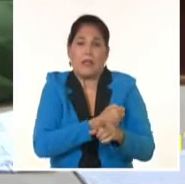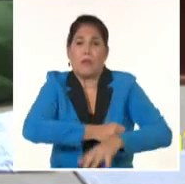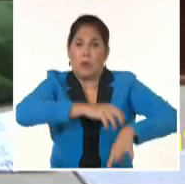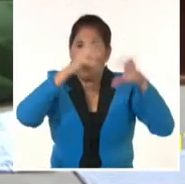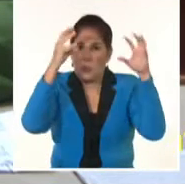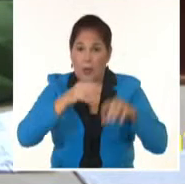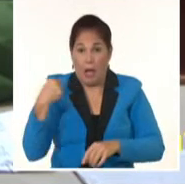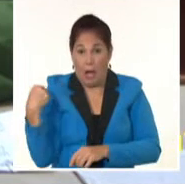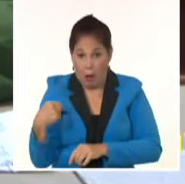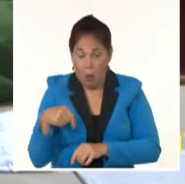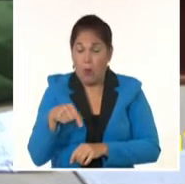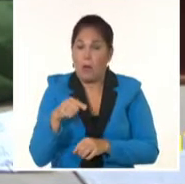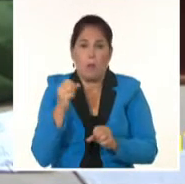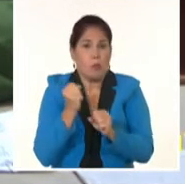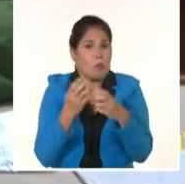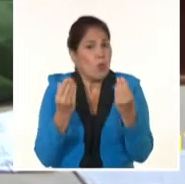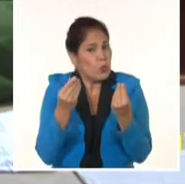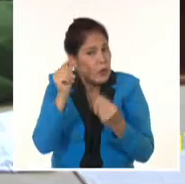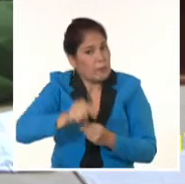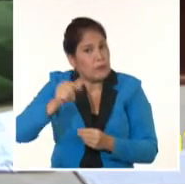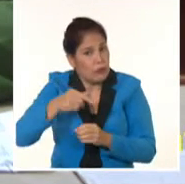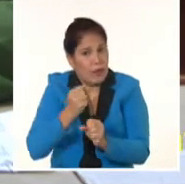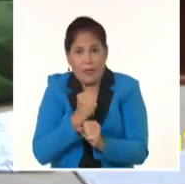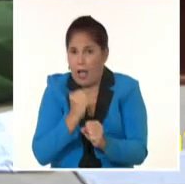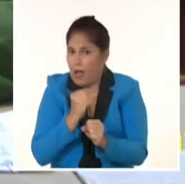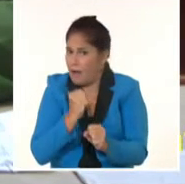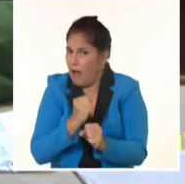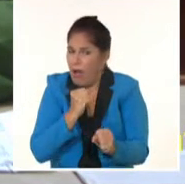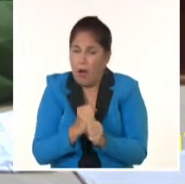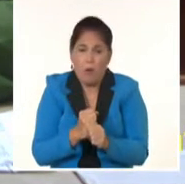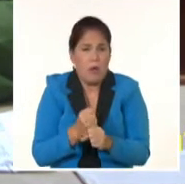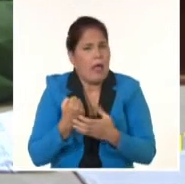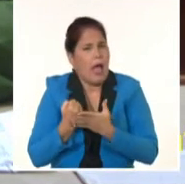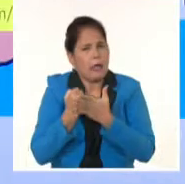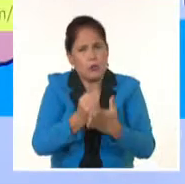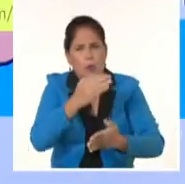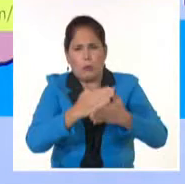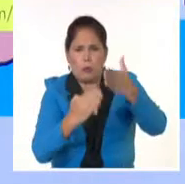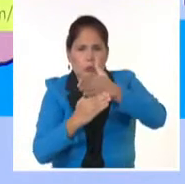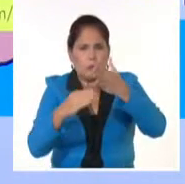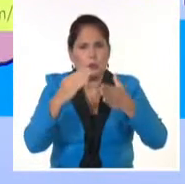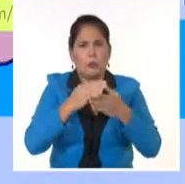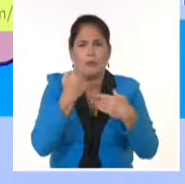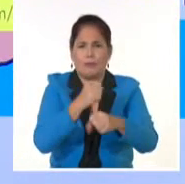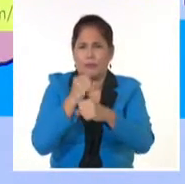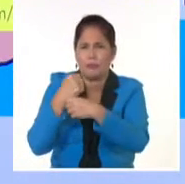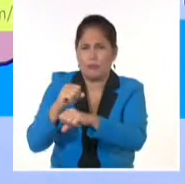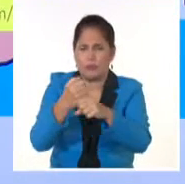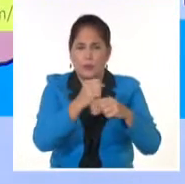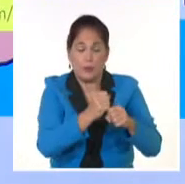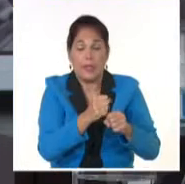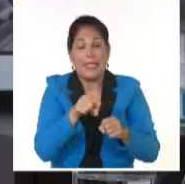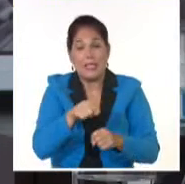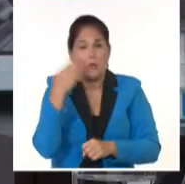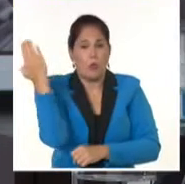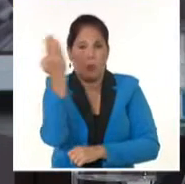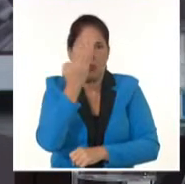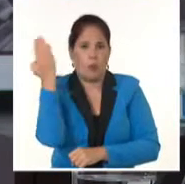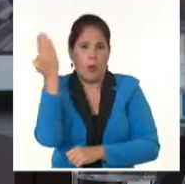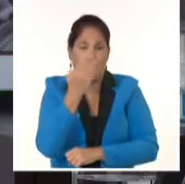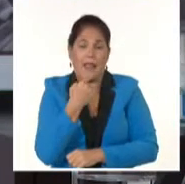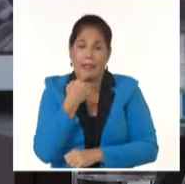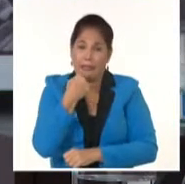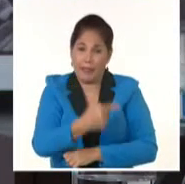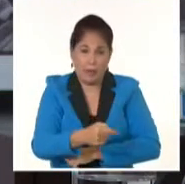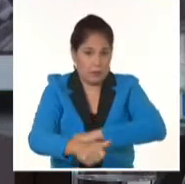huracán de trabajo, hay un huracán también de personas construyendo y haciendo. Un evento hidrometeorológico, comentó el presidente